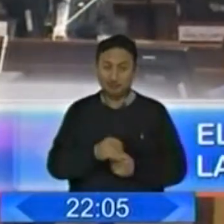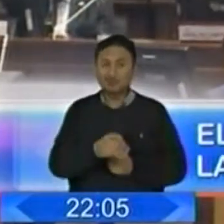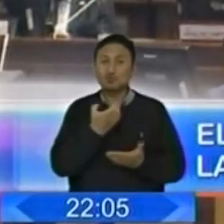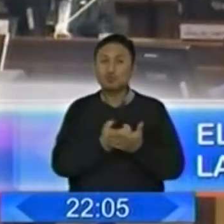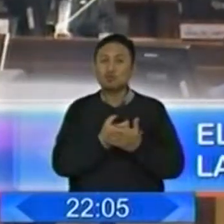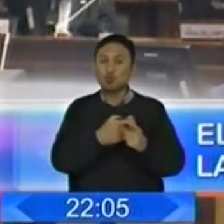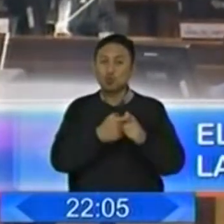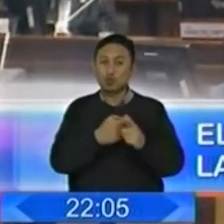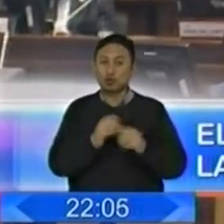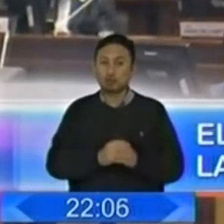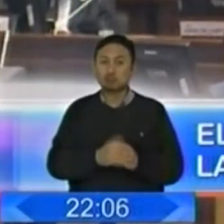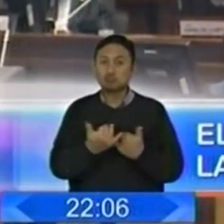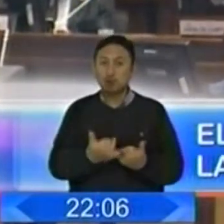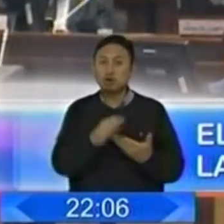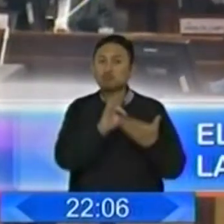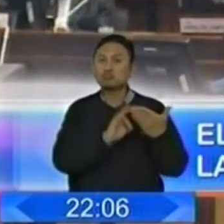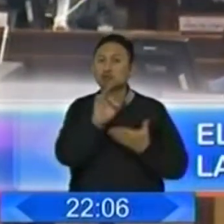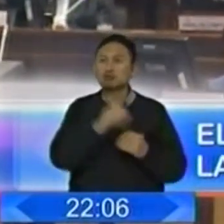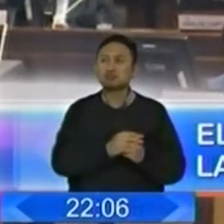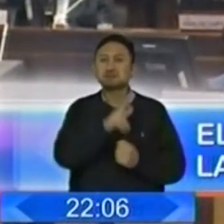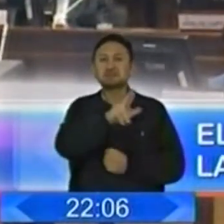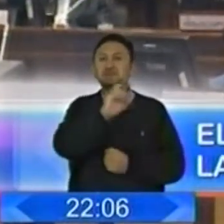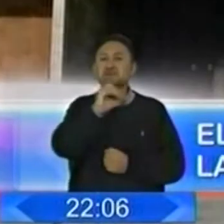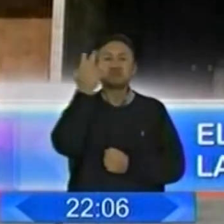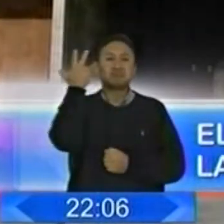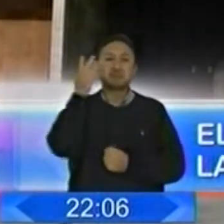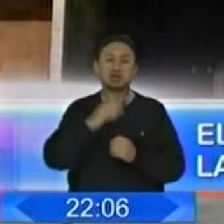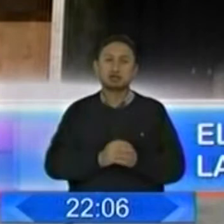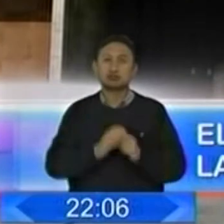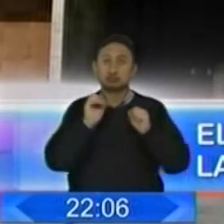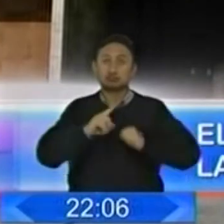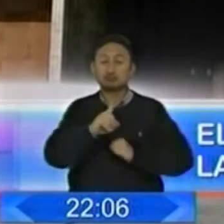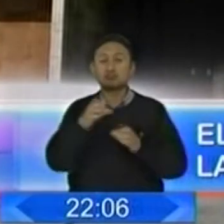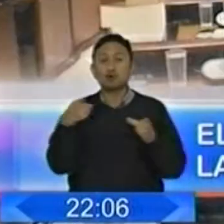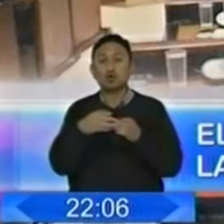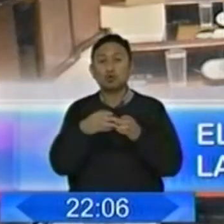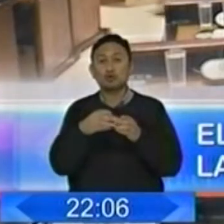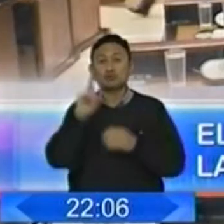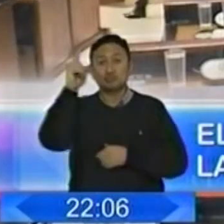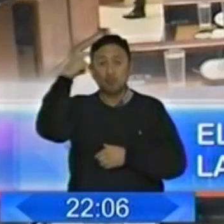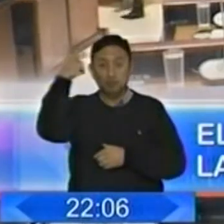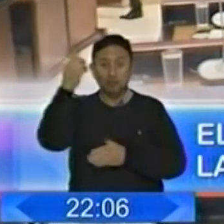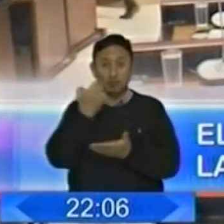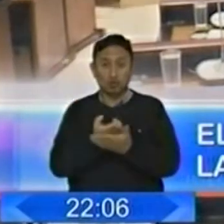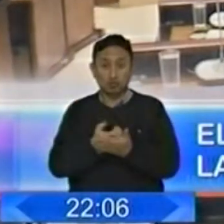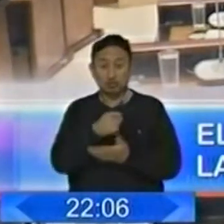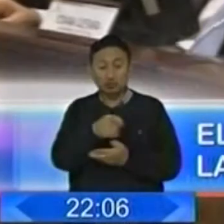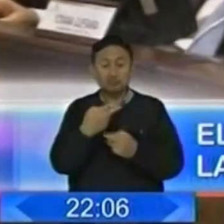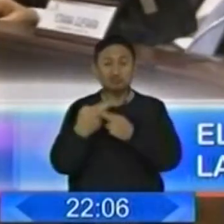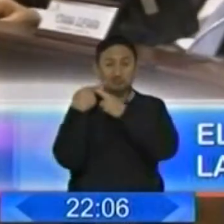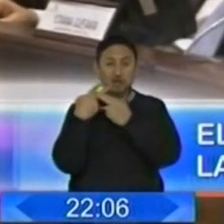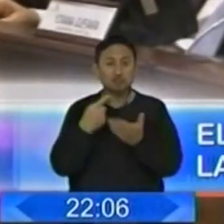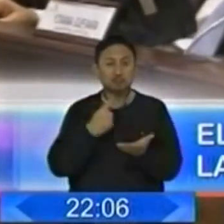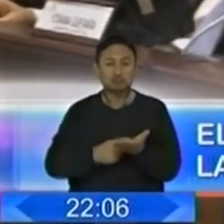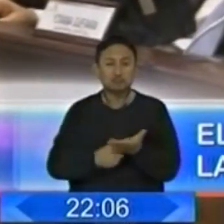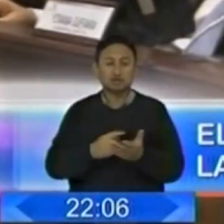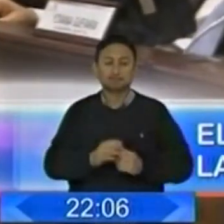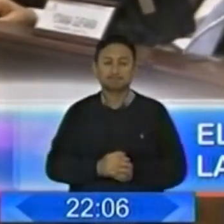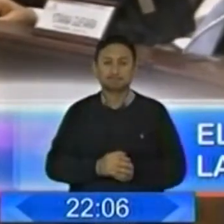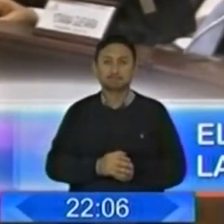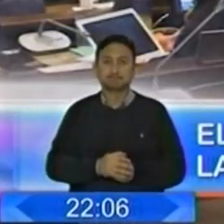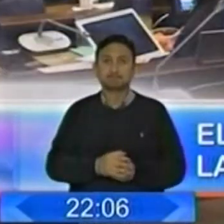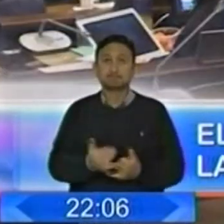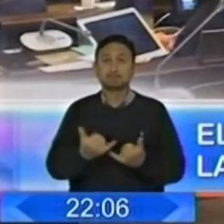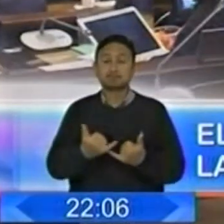económico urgente deberá ser aprobado en un máximo de 30 días y será la Comisión de Régimen Económico la encargada de su tratamiento. En total,